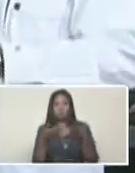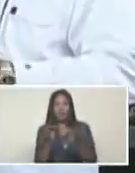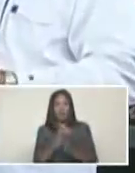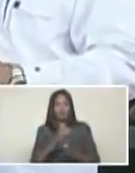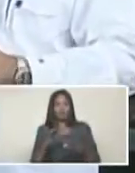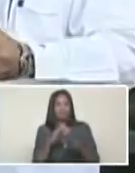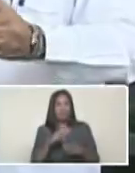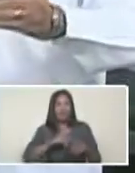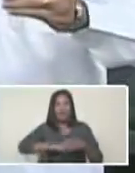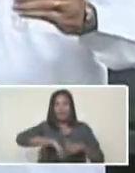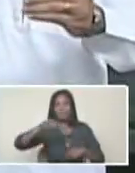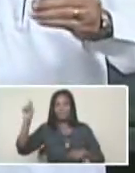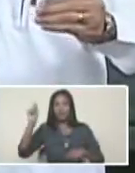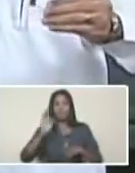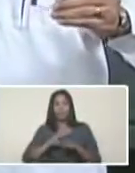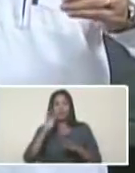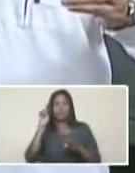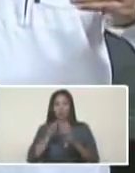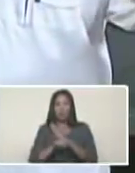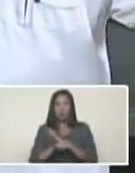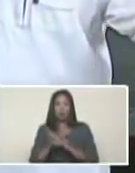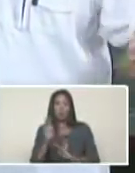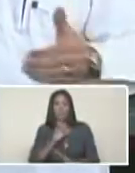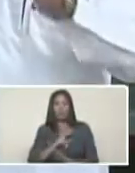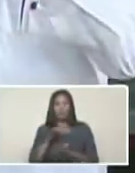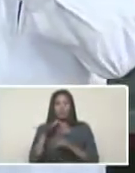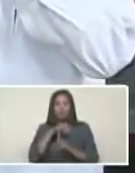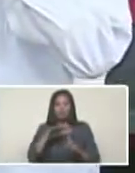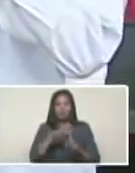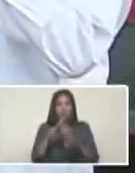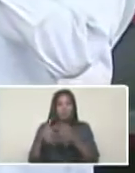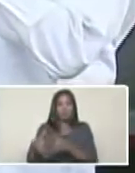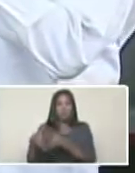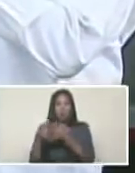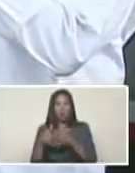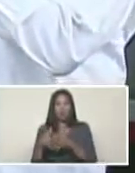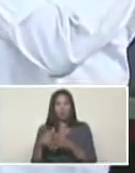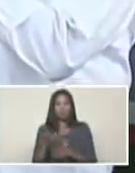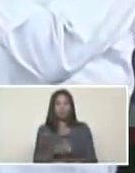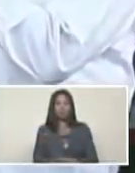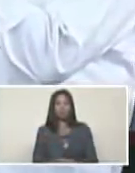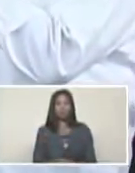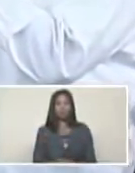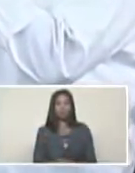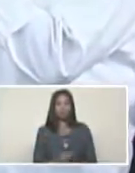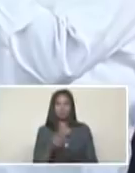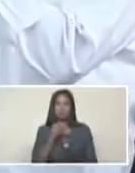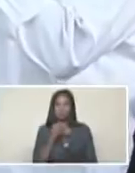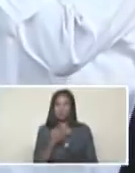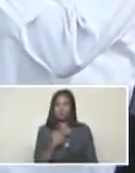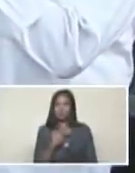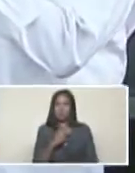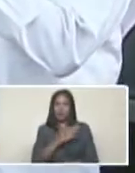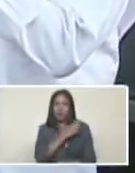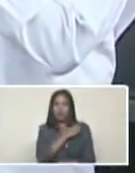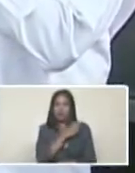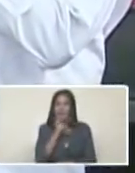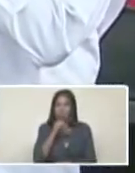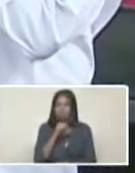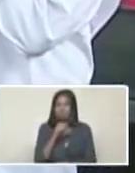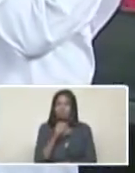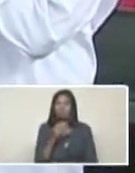los sables por el bloqueo y la persecución gringa. Y yo le dije al general en jefe, así es la